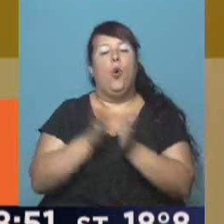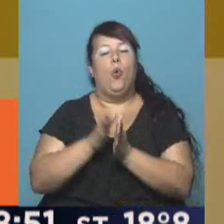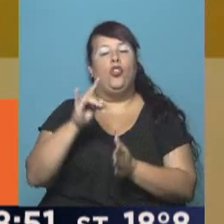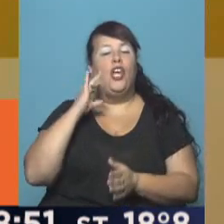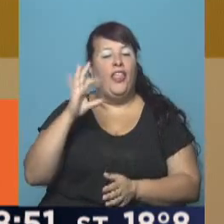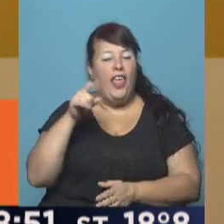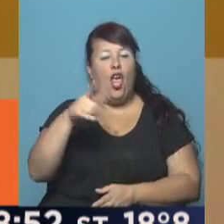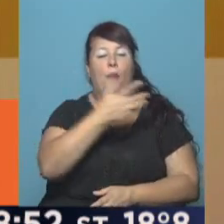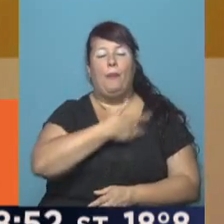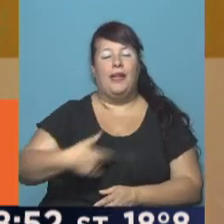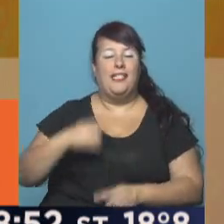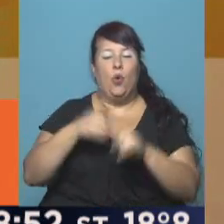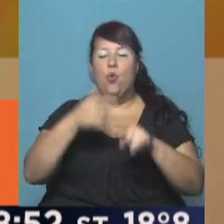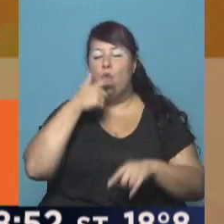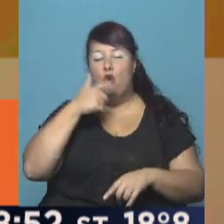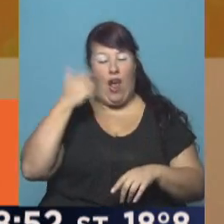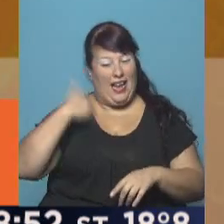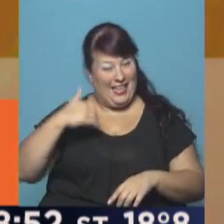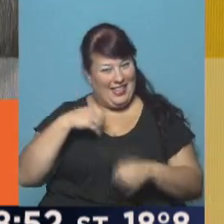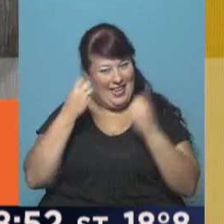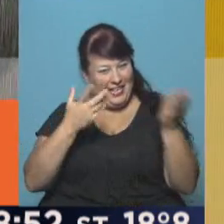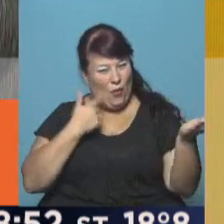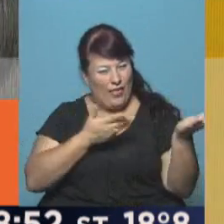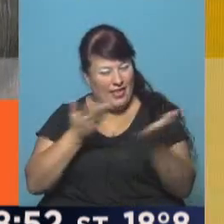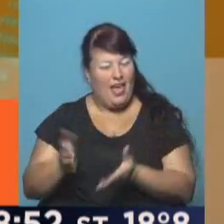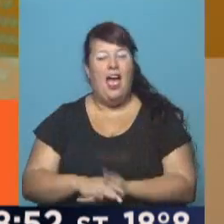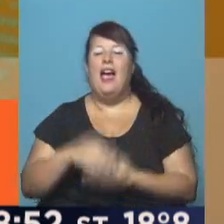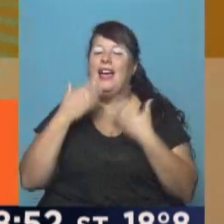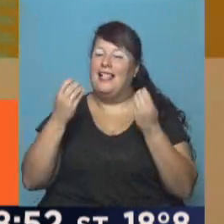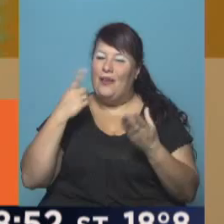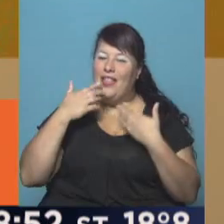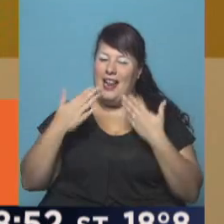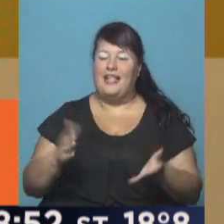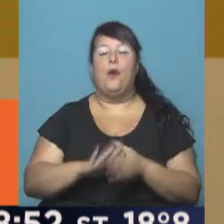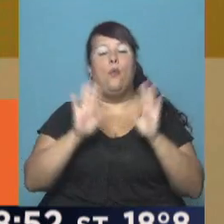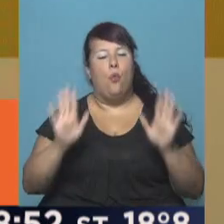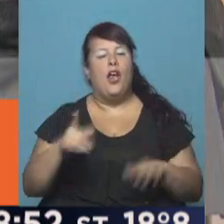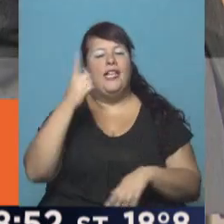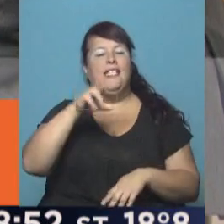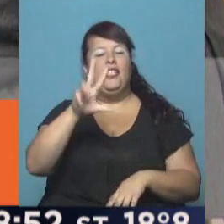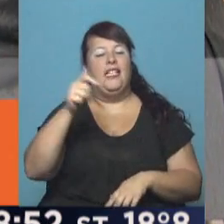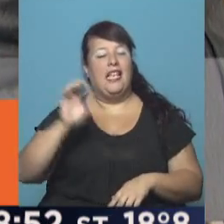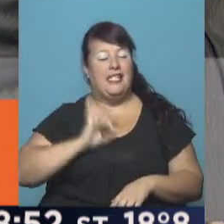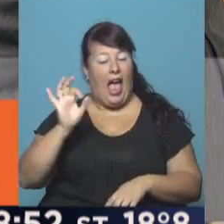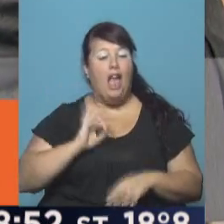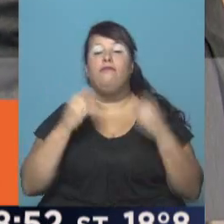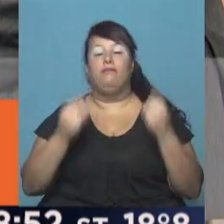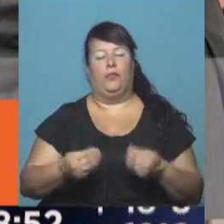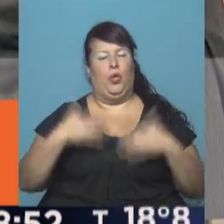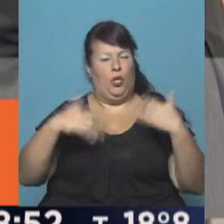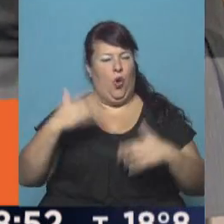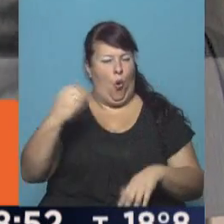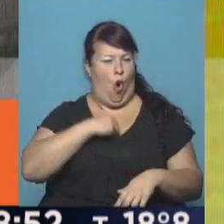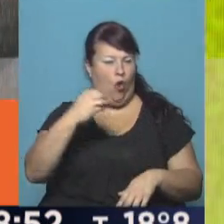diego tipping presidente de la cruz roja argentina diego buen día cómo le va cuando ya muchas gracias bueno a ver 136 años de mucho